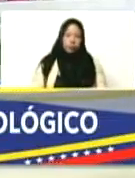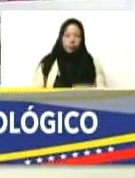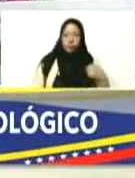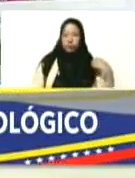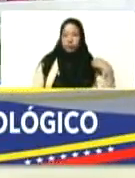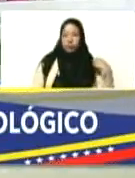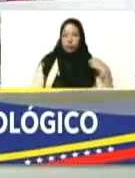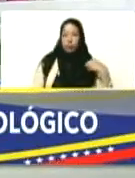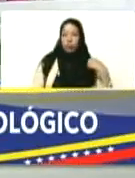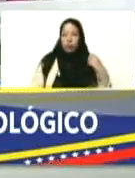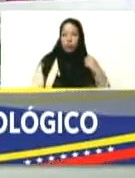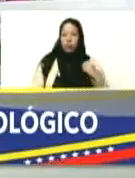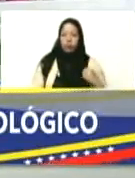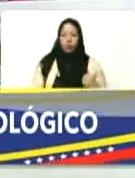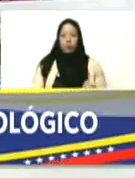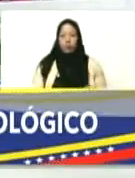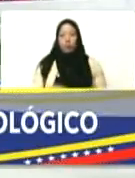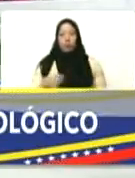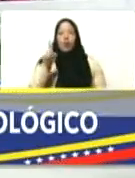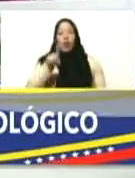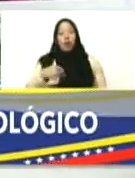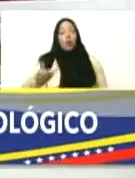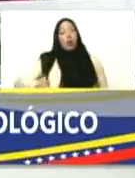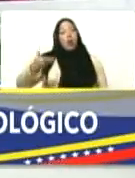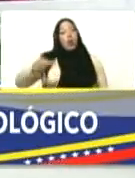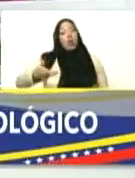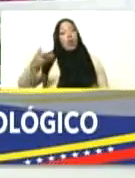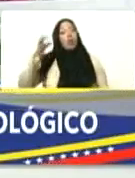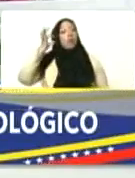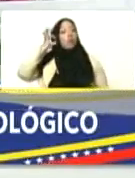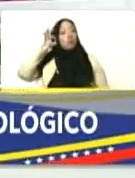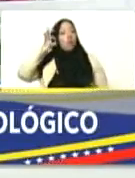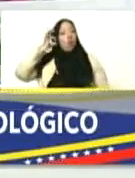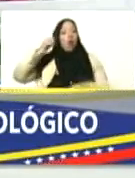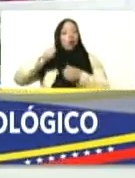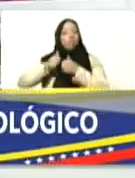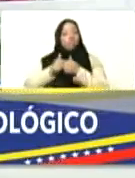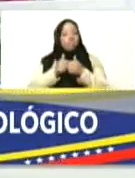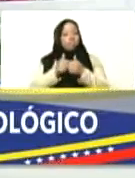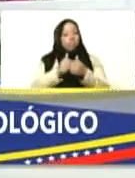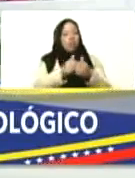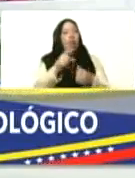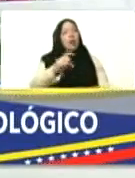y tan importante acompañar a la mujer en todos sus procesos,